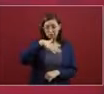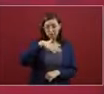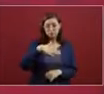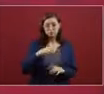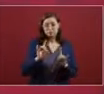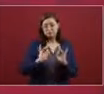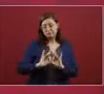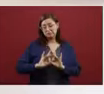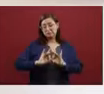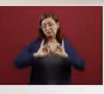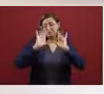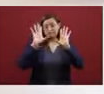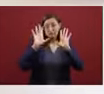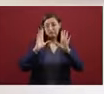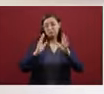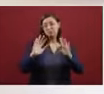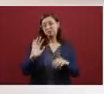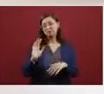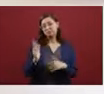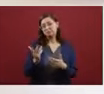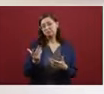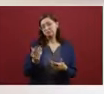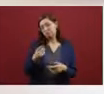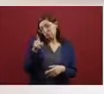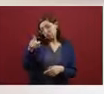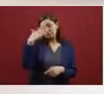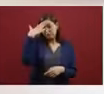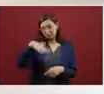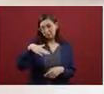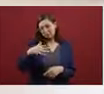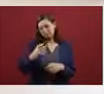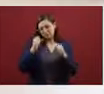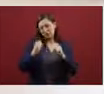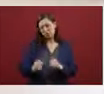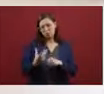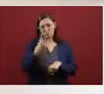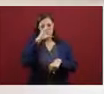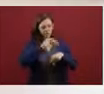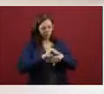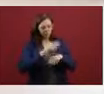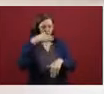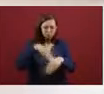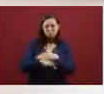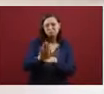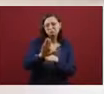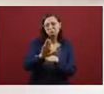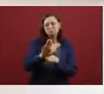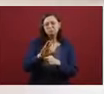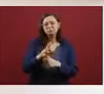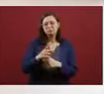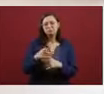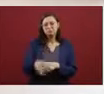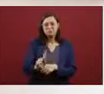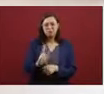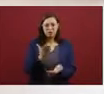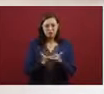sido enterado usted de esto le hubiera permitido la entrada. Ante esta situación,